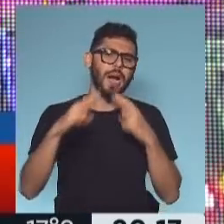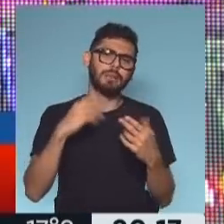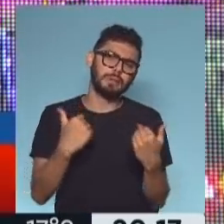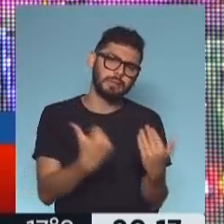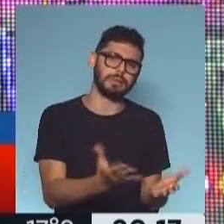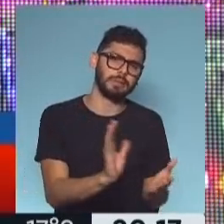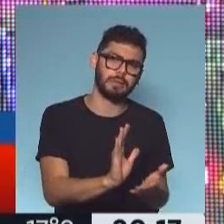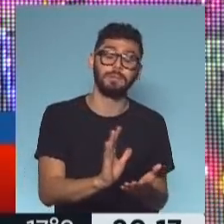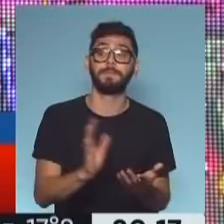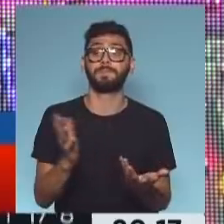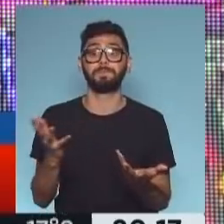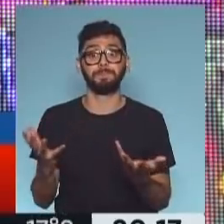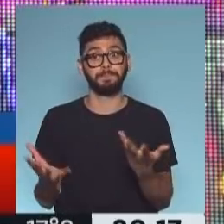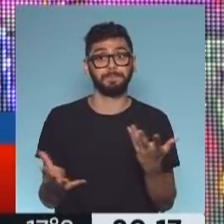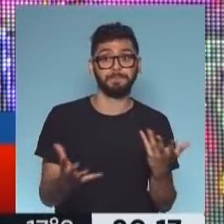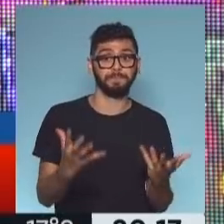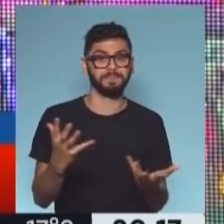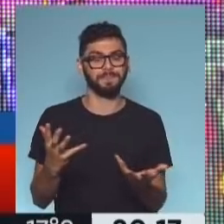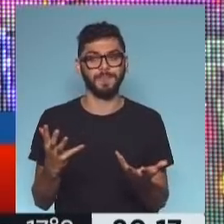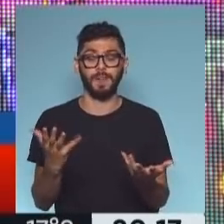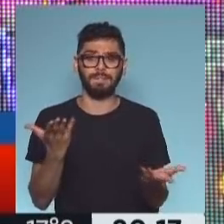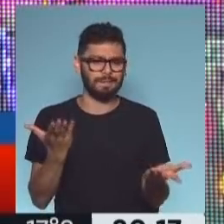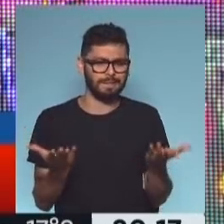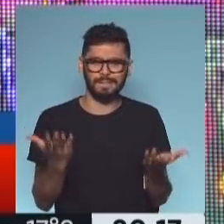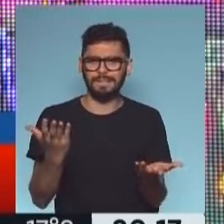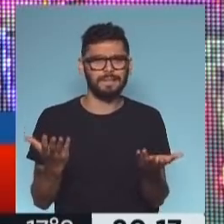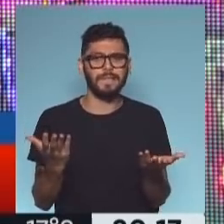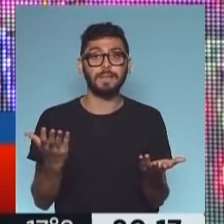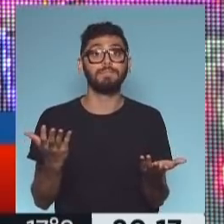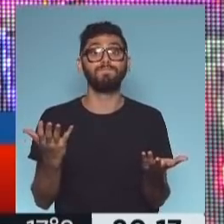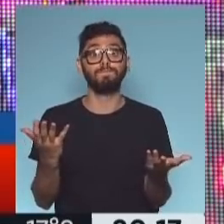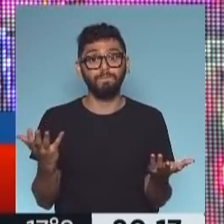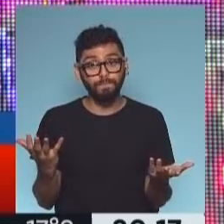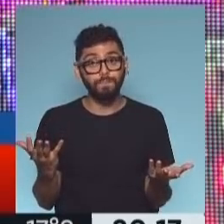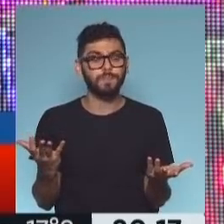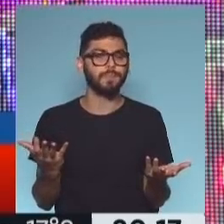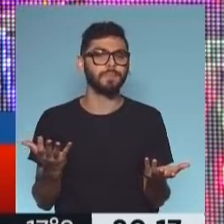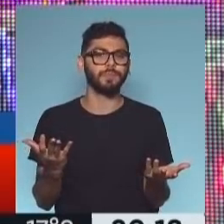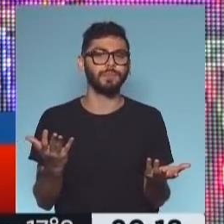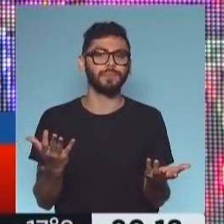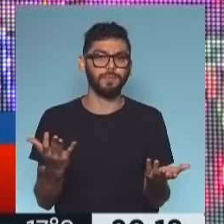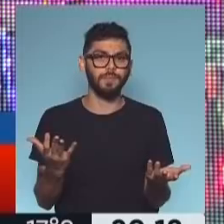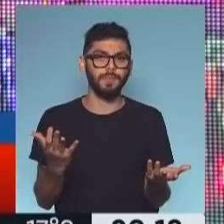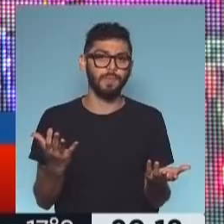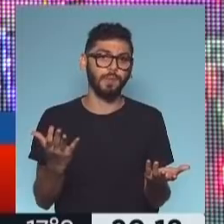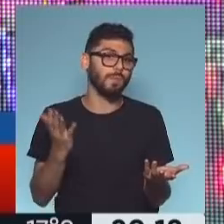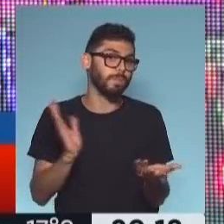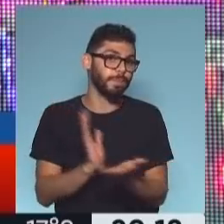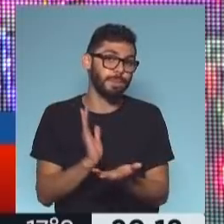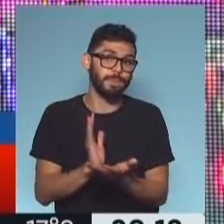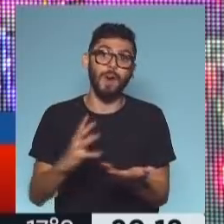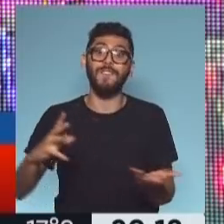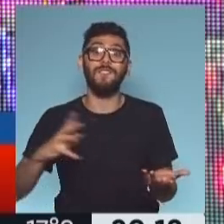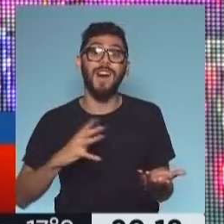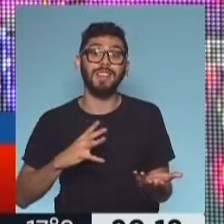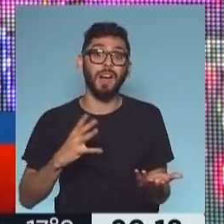muchas cuestiones a tener en cuenta que estuvieron en la balanza y que en algún lado, digamos, en algún lado se iba a ver la mitad vacía del vaso. Aquí lo